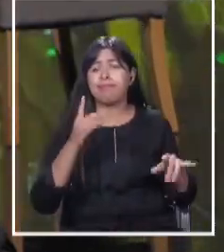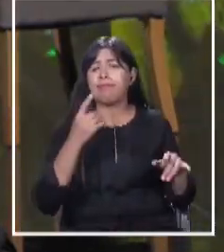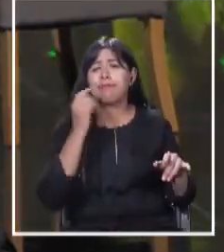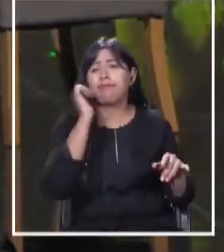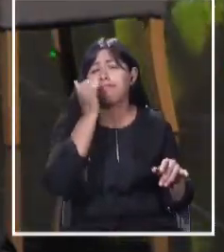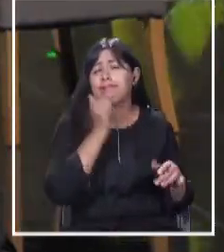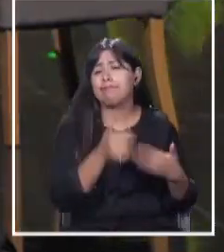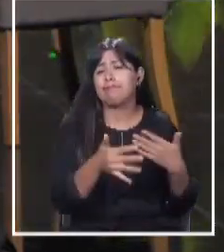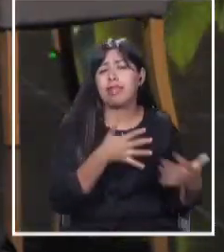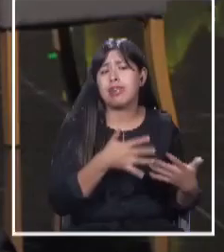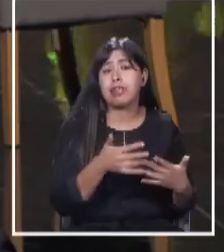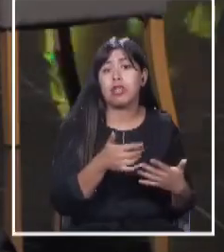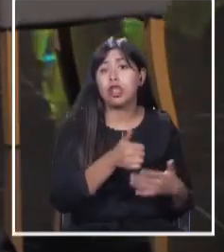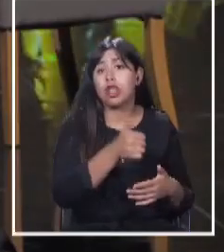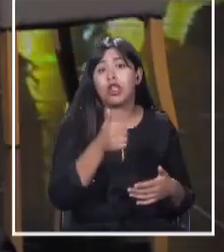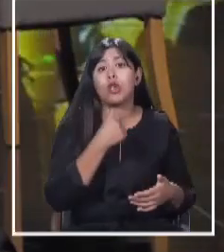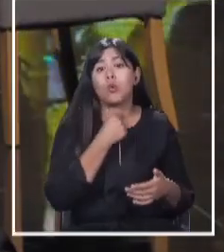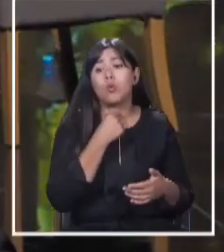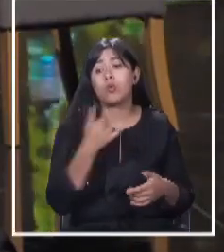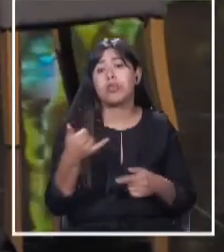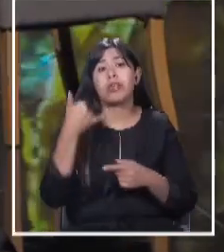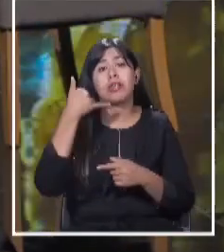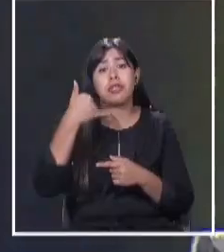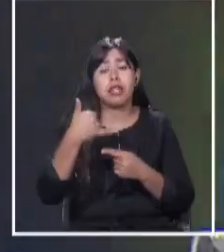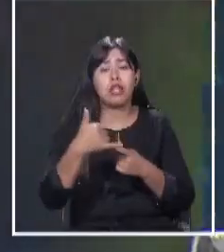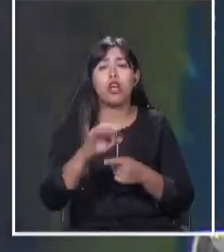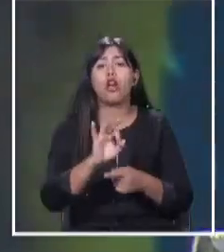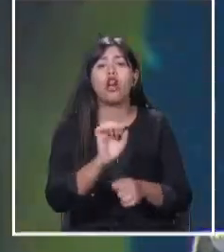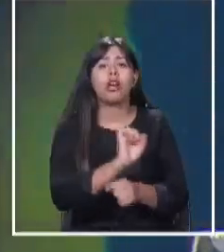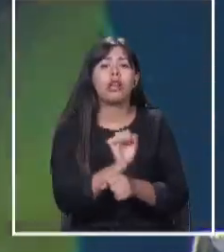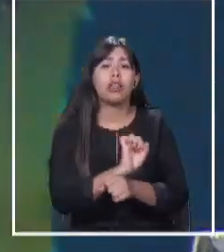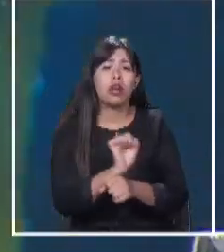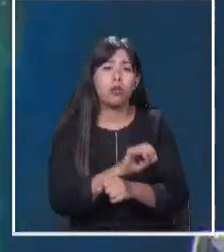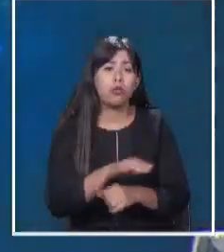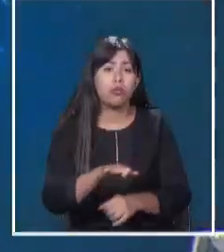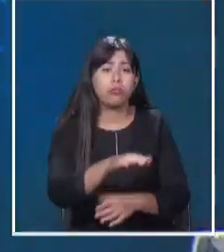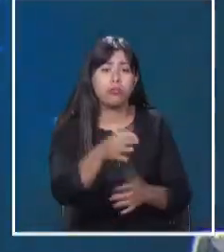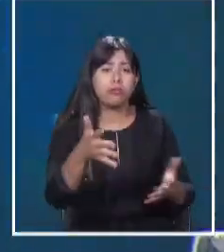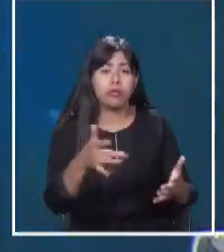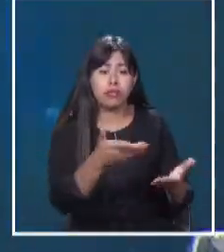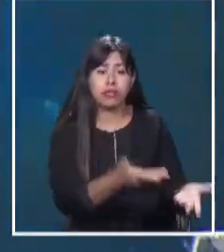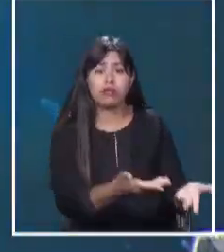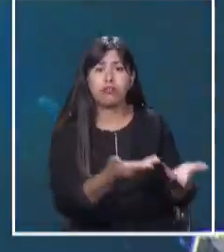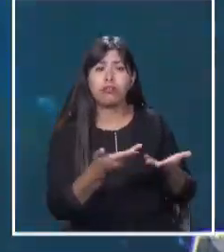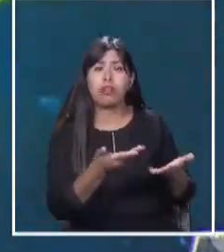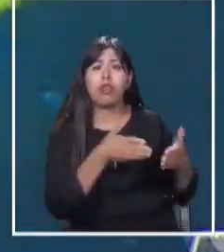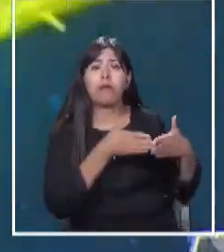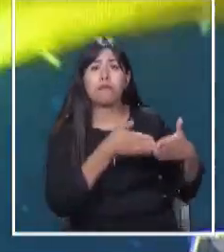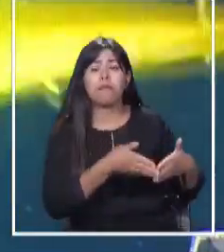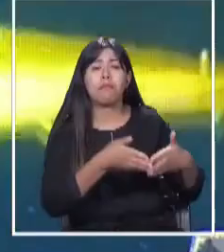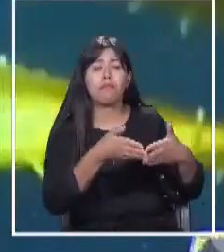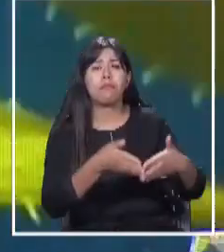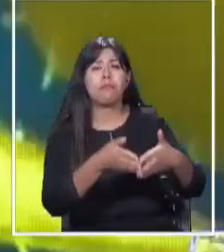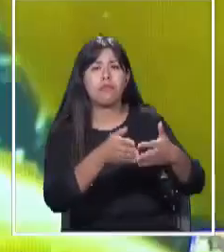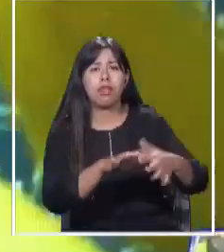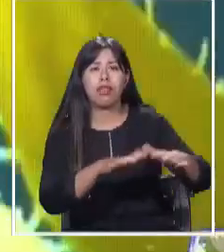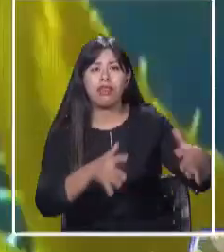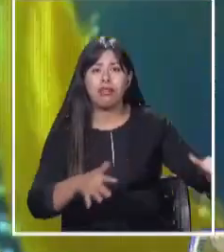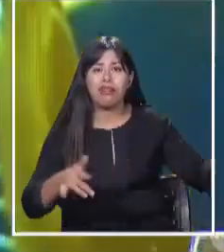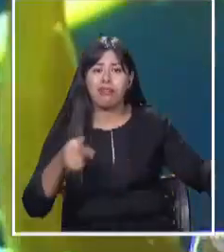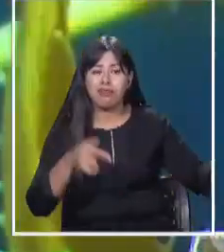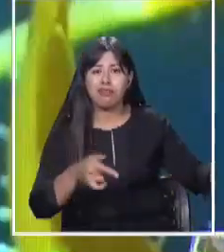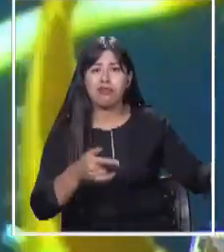¿no? A todos les gusta tener sus teléfonos, por ejemplo, o sus automóviles, etcétera. Todo eso viene por mar. El mar también presta servicio en ese sentido,